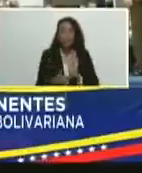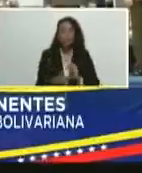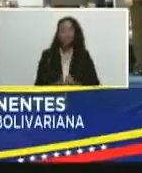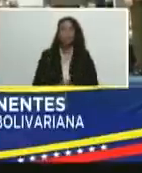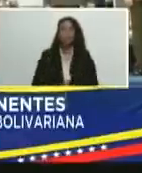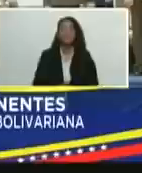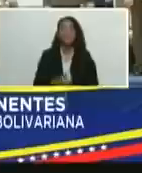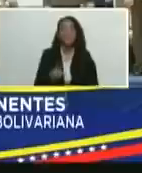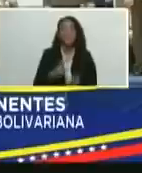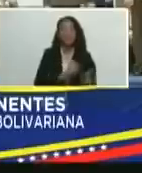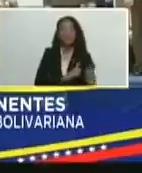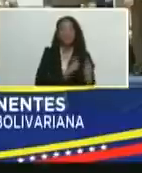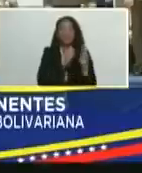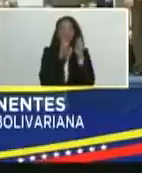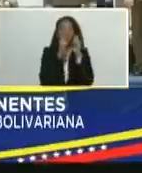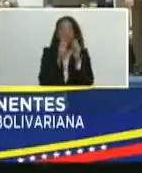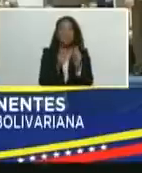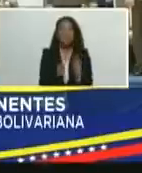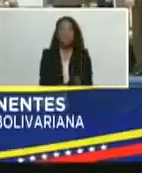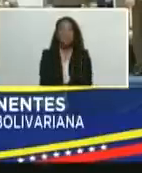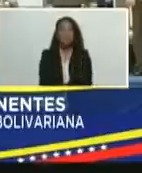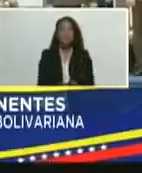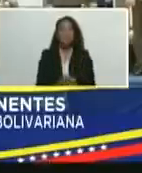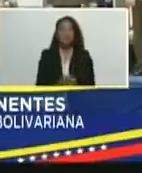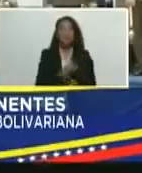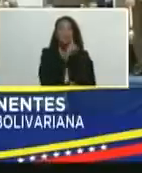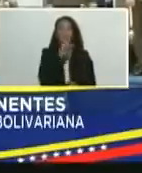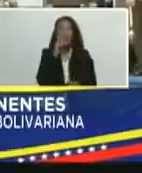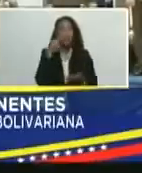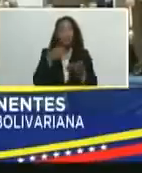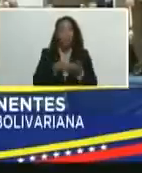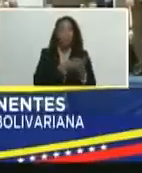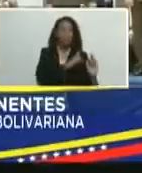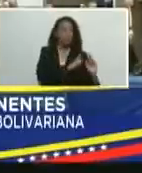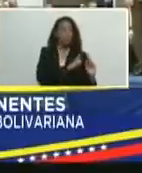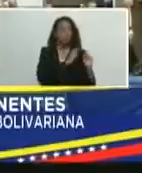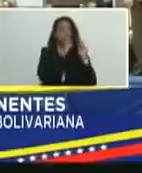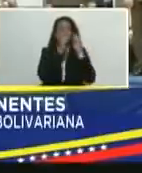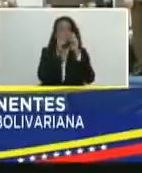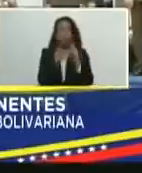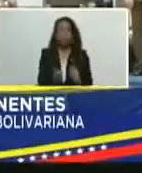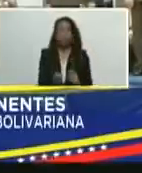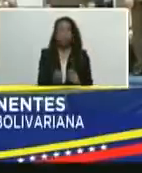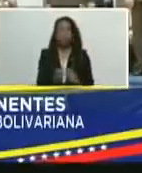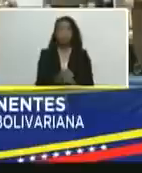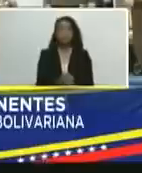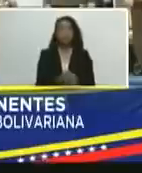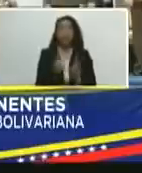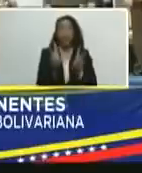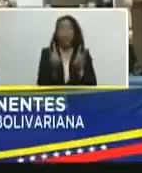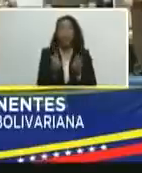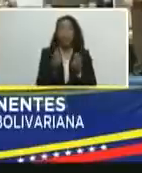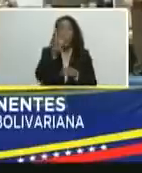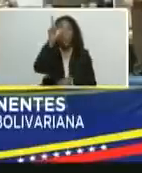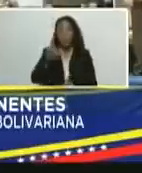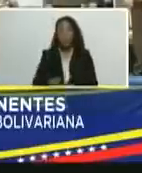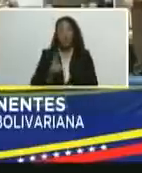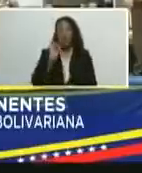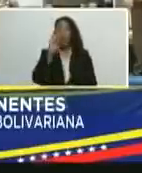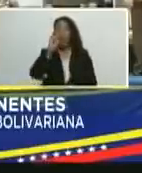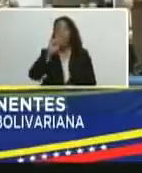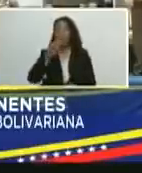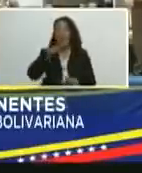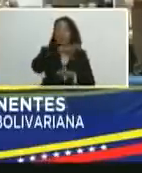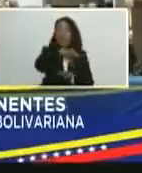Así que he decidido nombrar como nuevo comandante de la